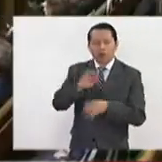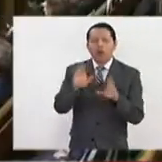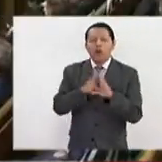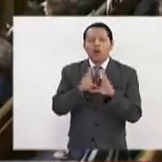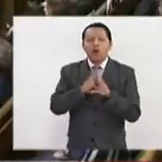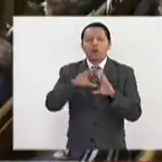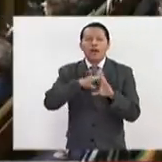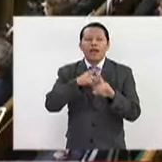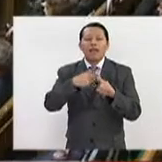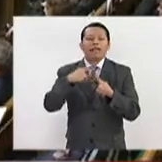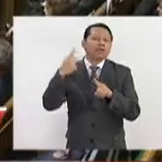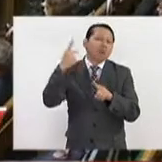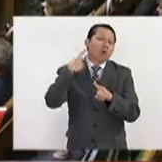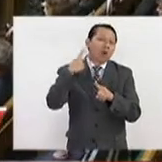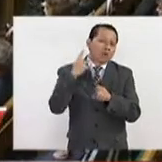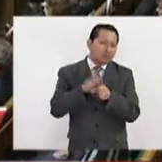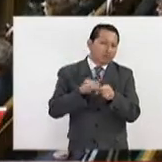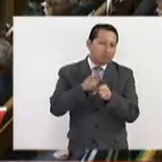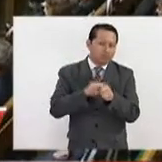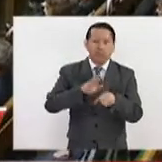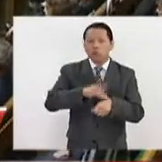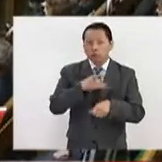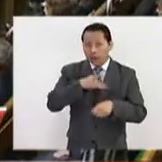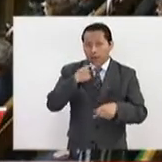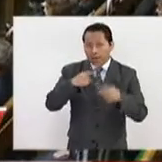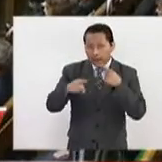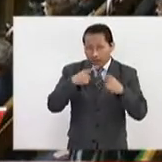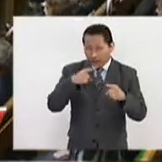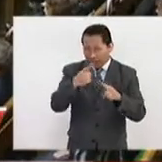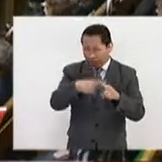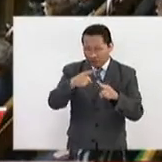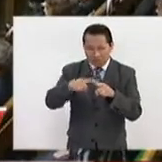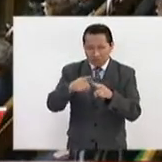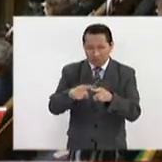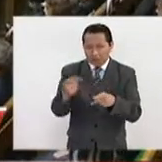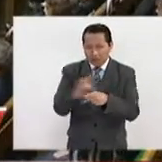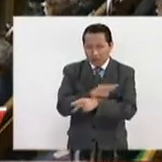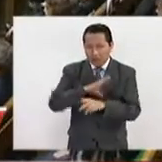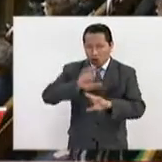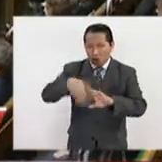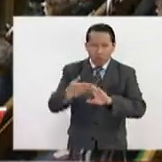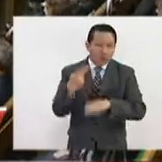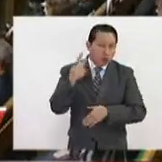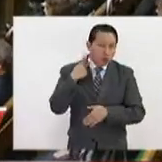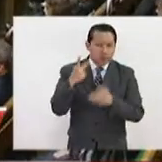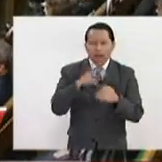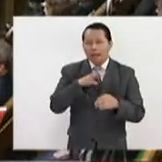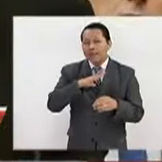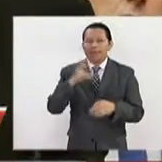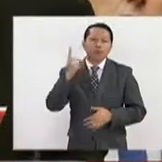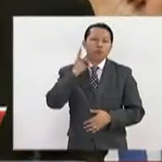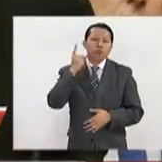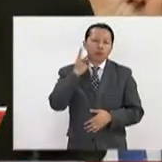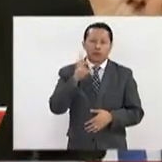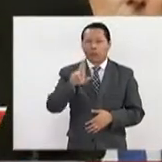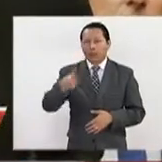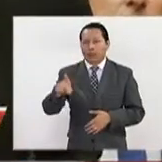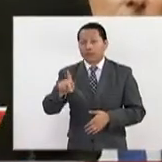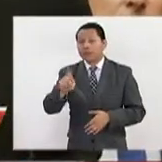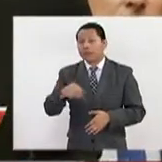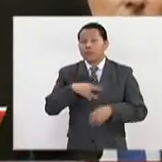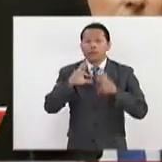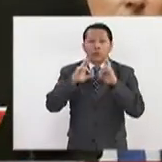por parte de políticos. Esto luego de las denuncias interpuestas en los últimos días contra políticos y diputados del Reino Unido. En una